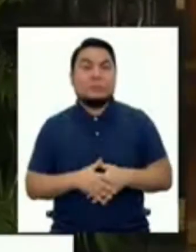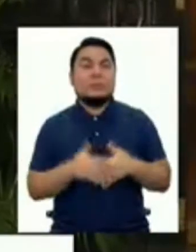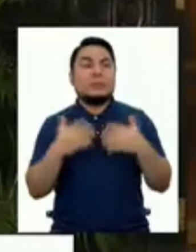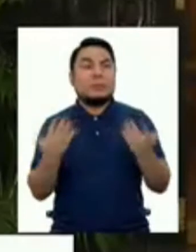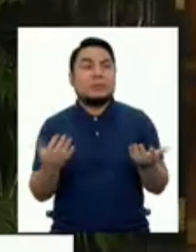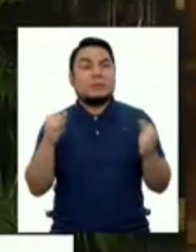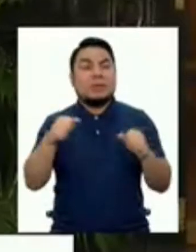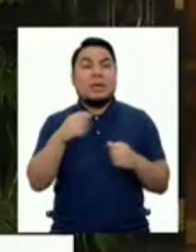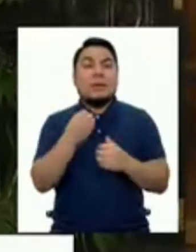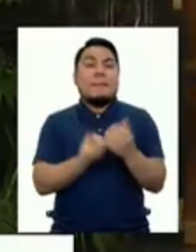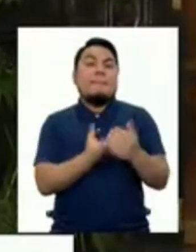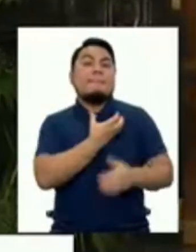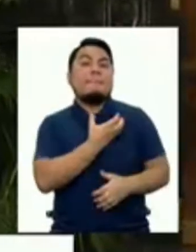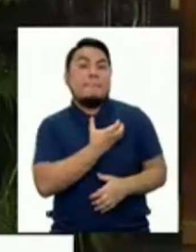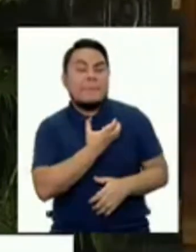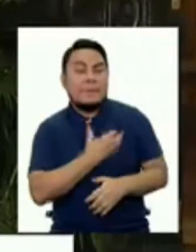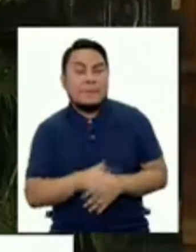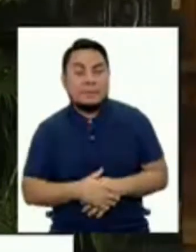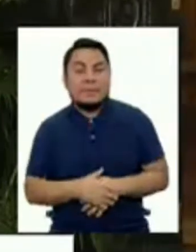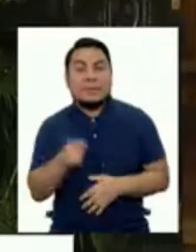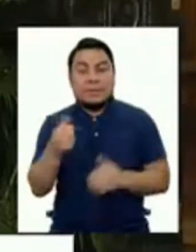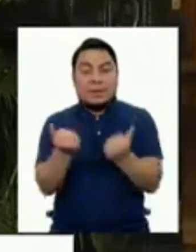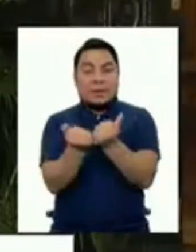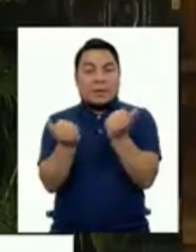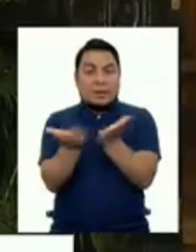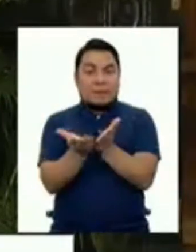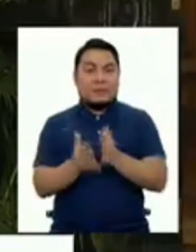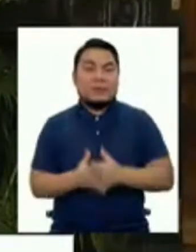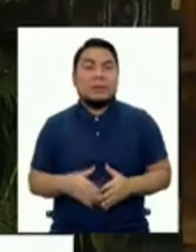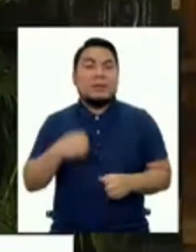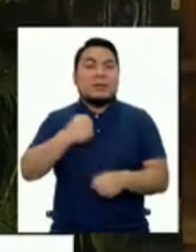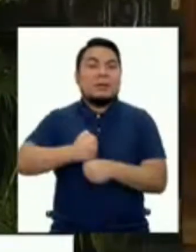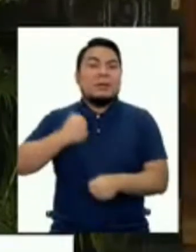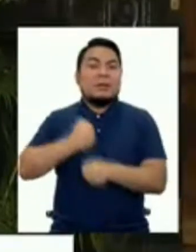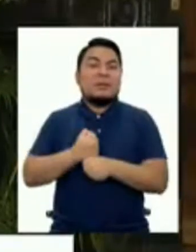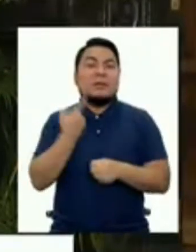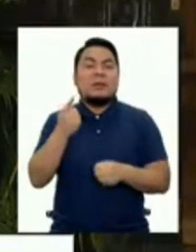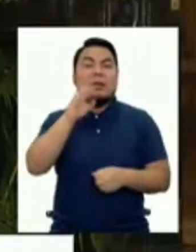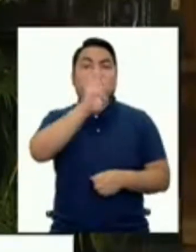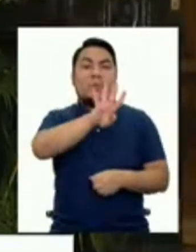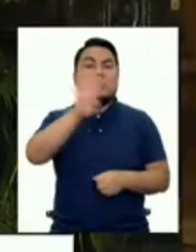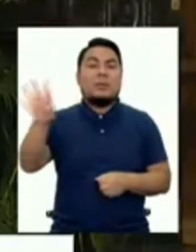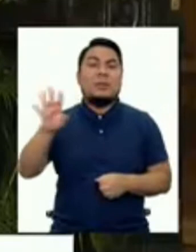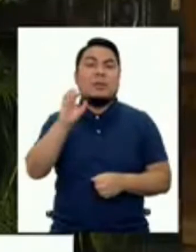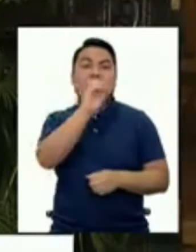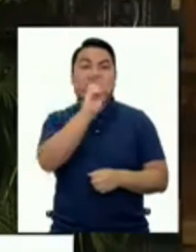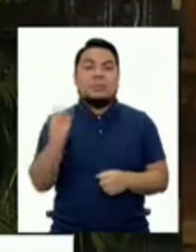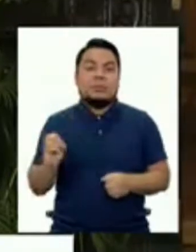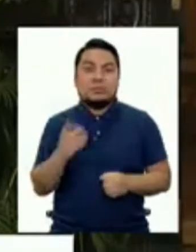en mayo y en abril trabajaba al 44% de su capacidad.